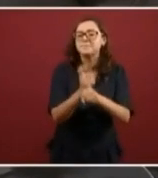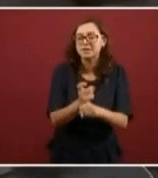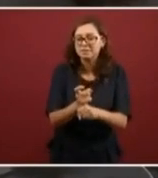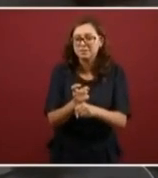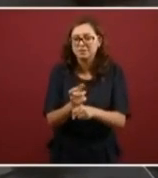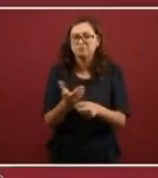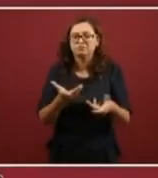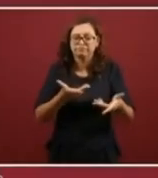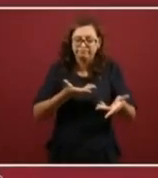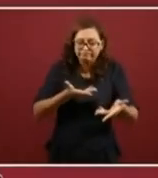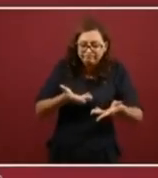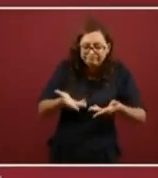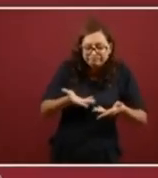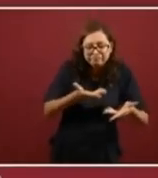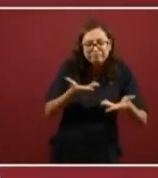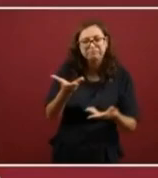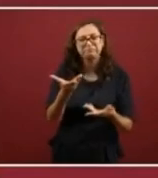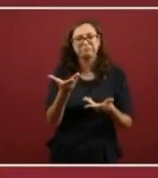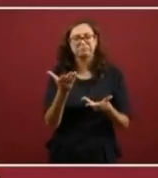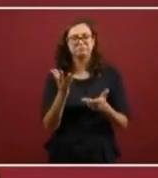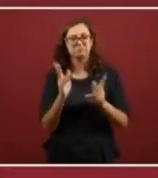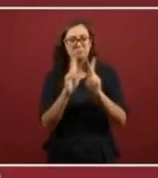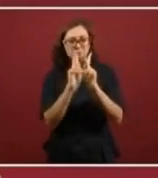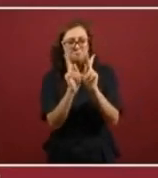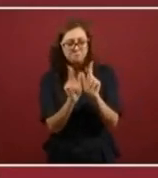del perdón, de la reconciliación.